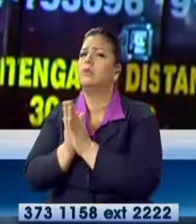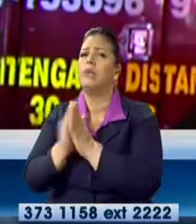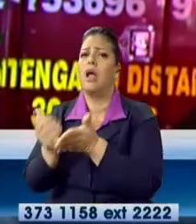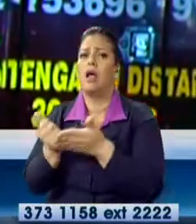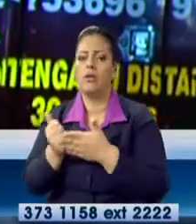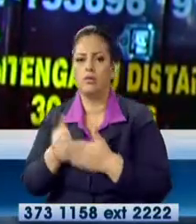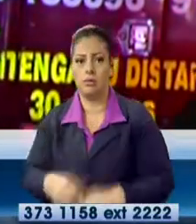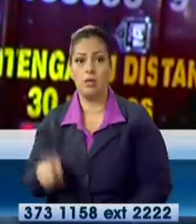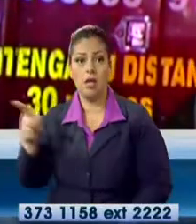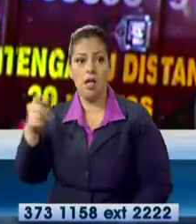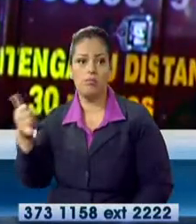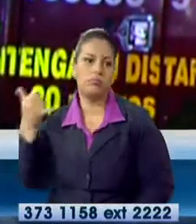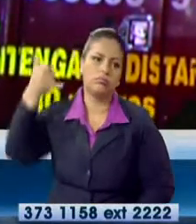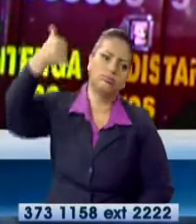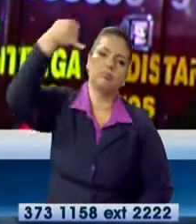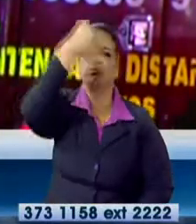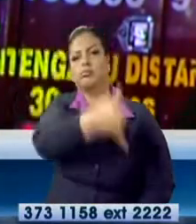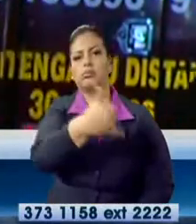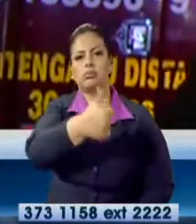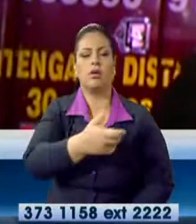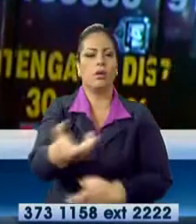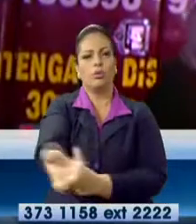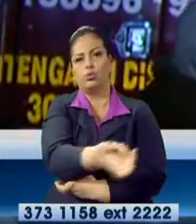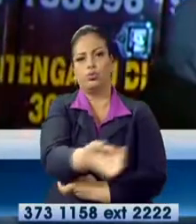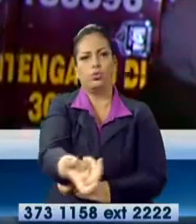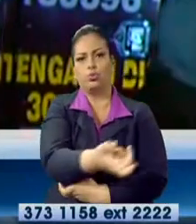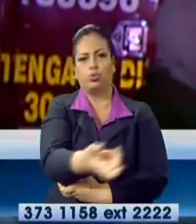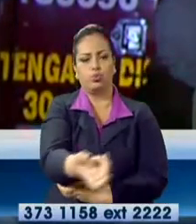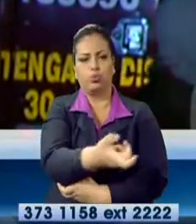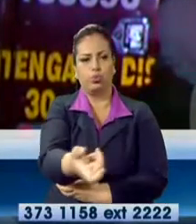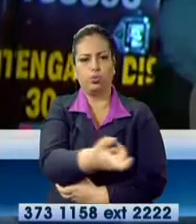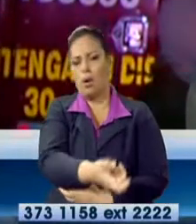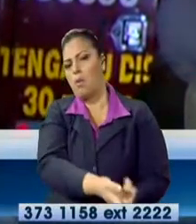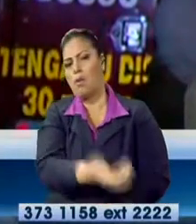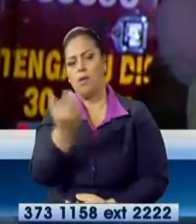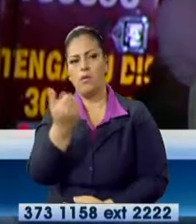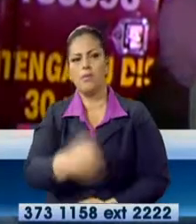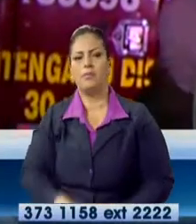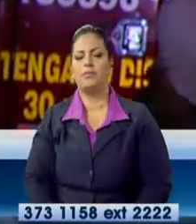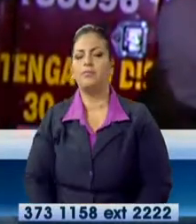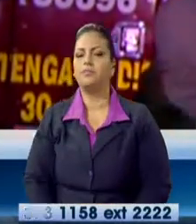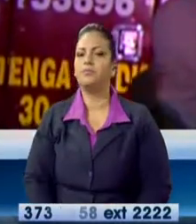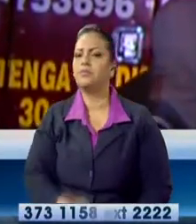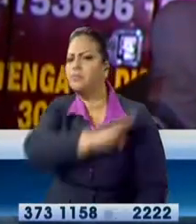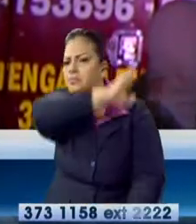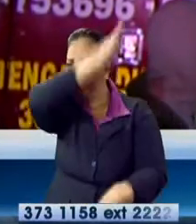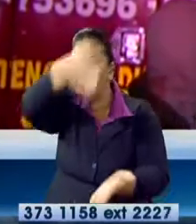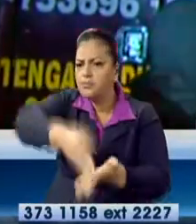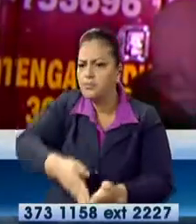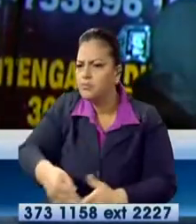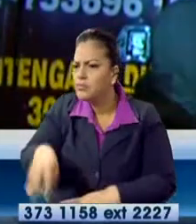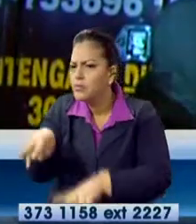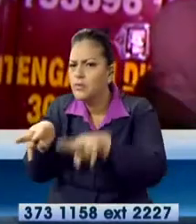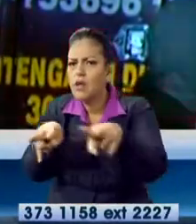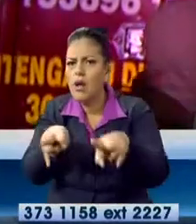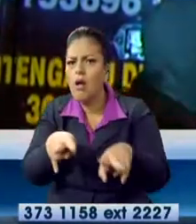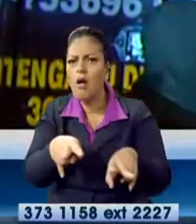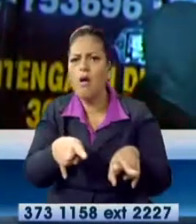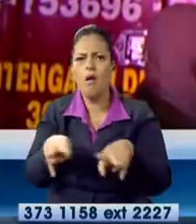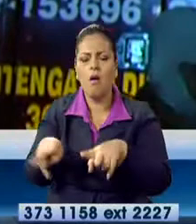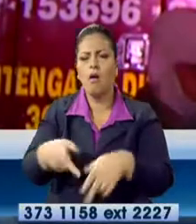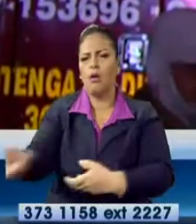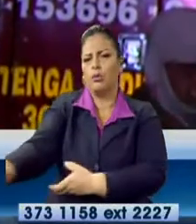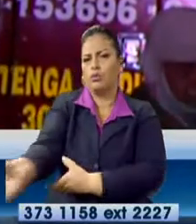vivienda. Al llegar al punto de la novedad, se reportó que se trataba de dos viviendas. Al terminar de apagar todo lo que es las